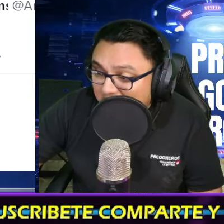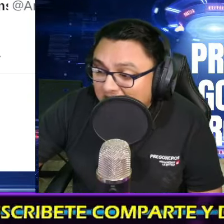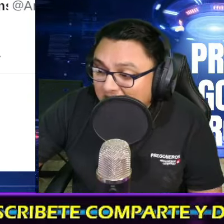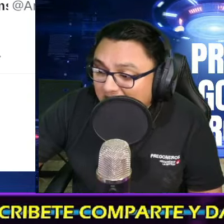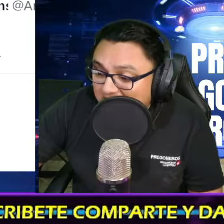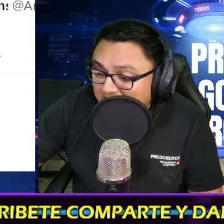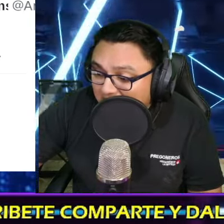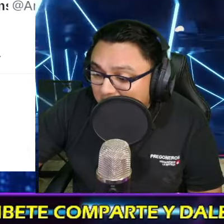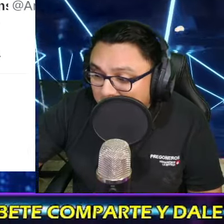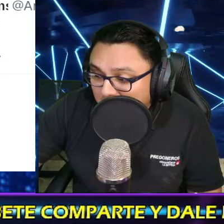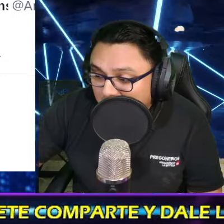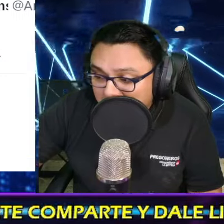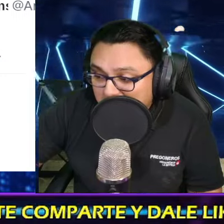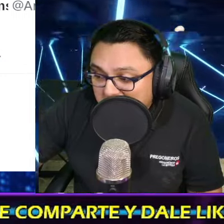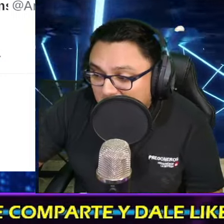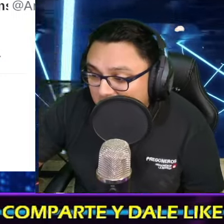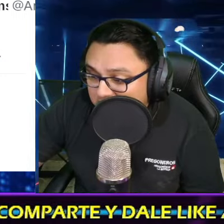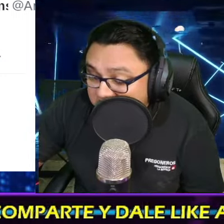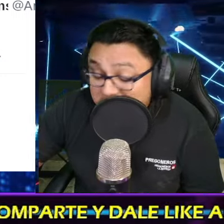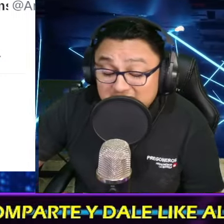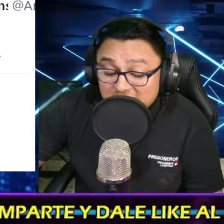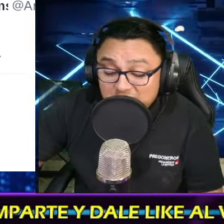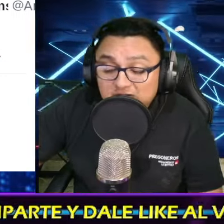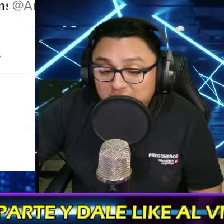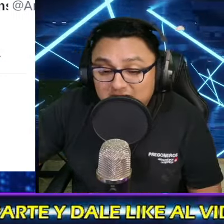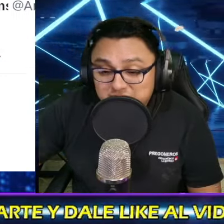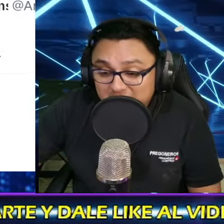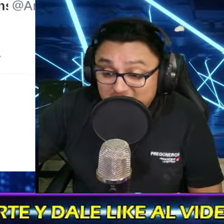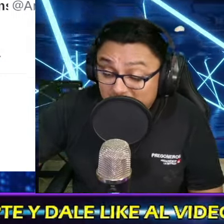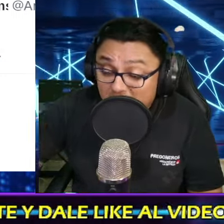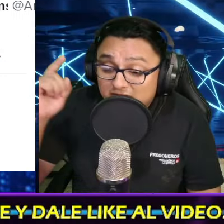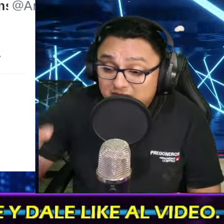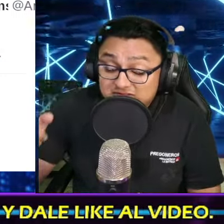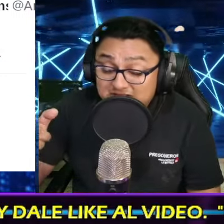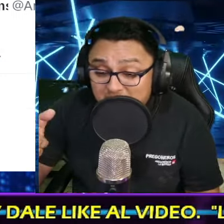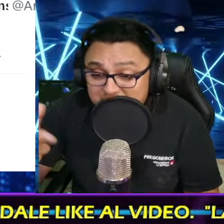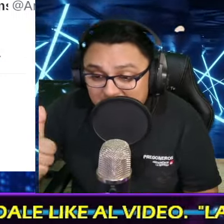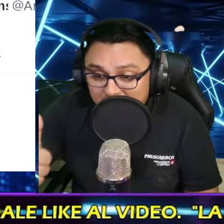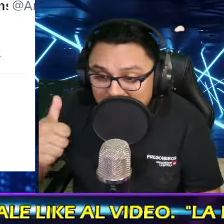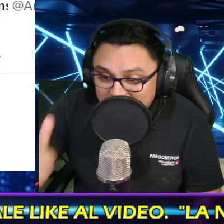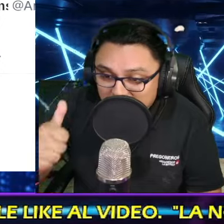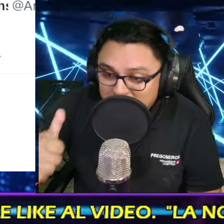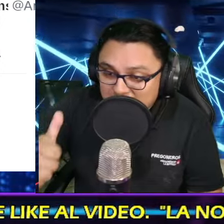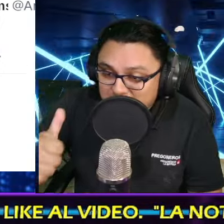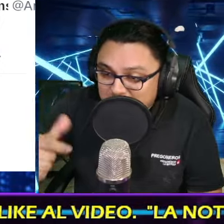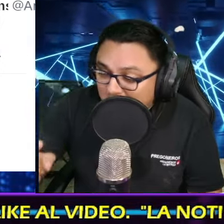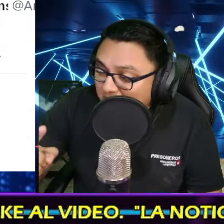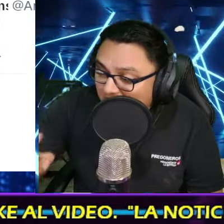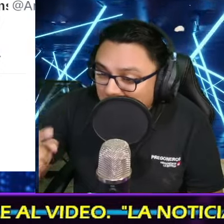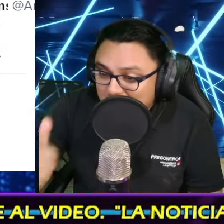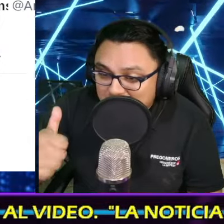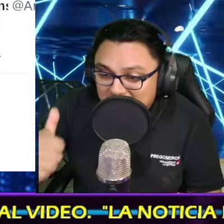y también ahí el Bruto de Marco Cortés que sigue hundiendo a su partido nos vemos hasta la próxima pregono Si la información les